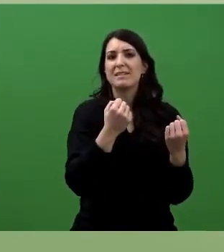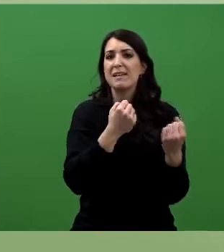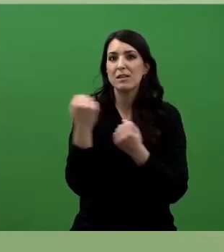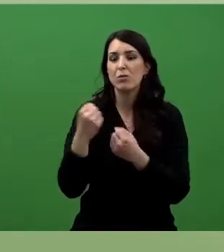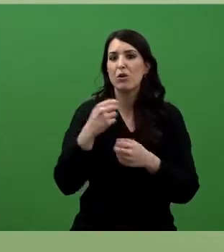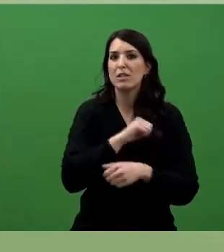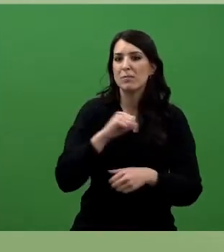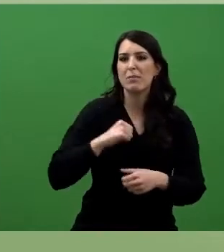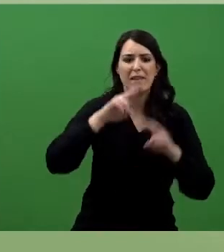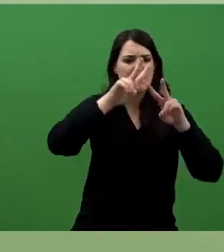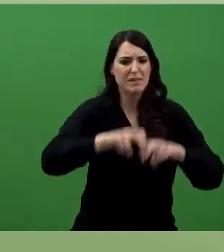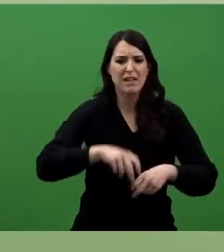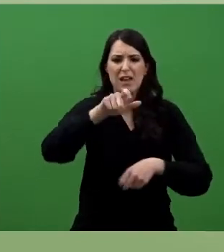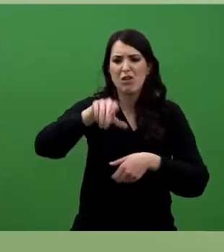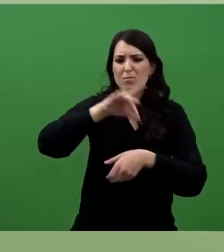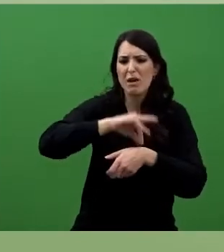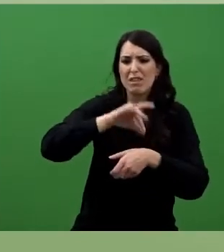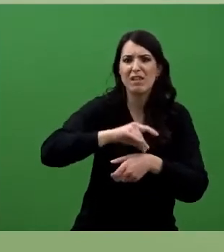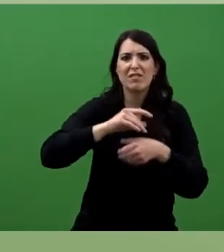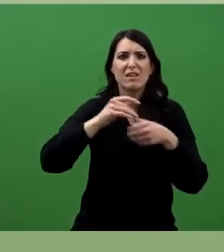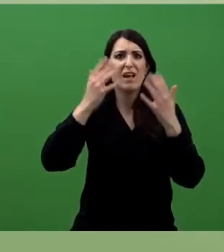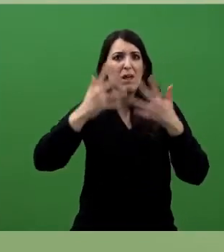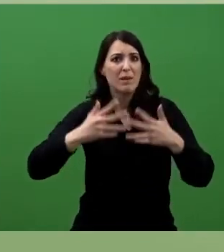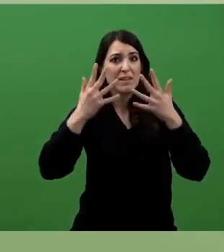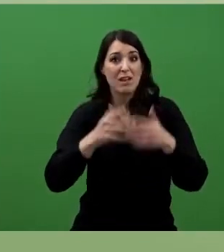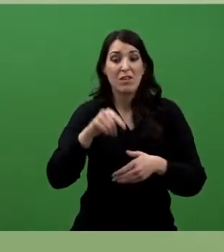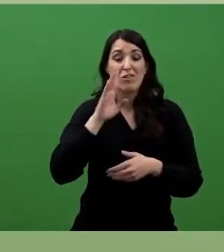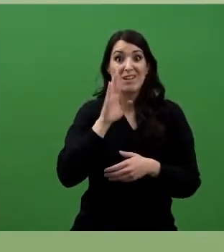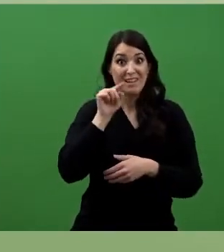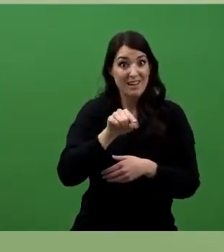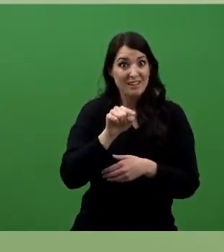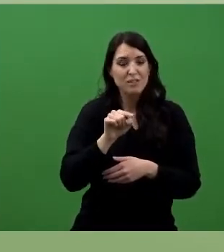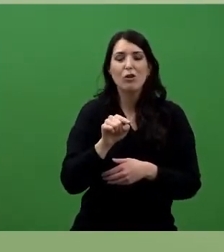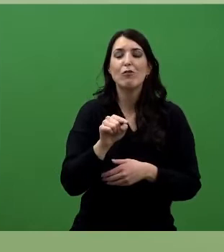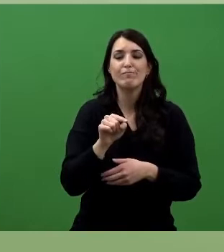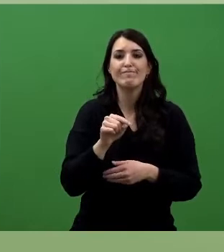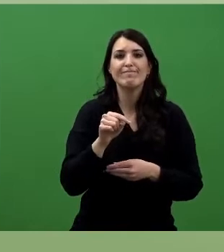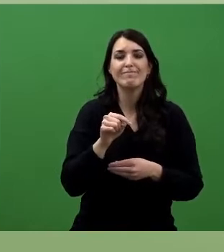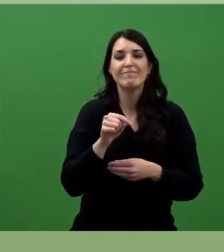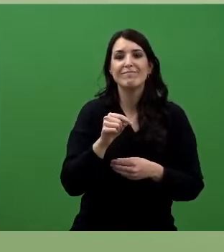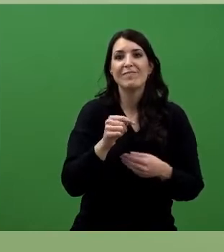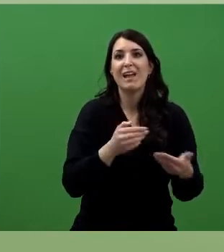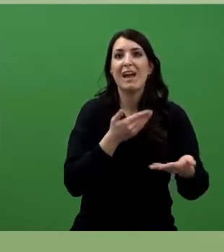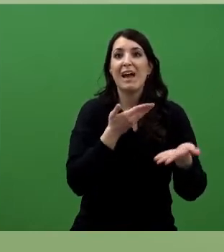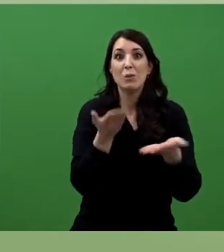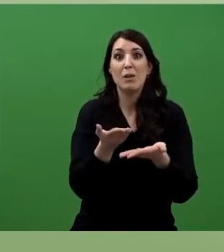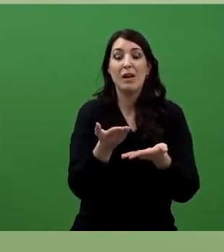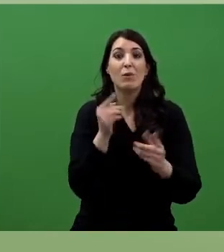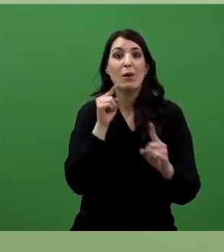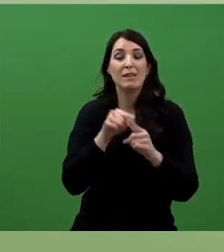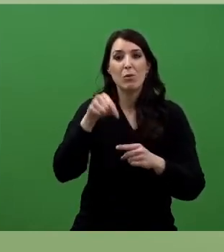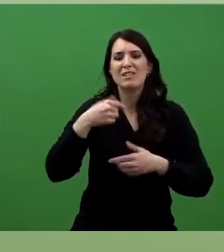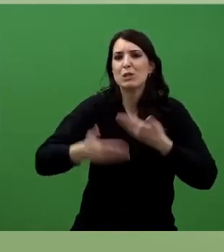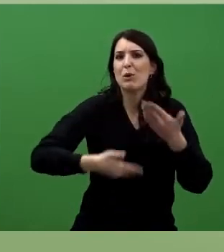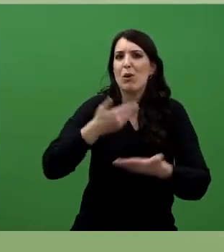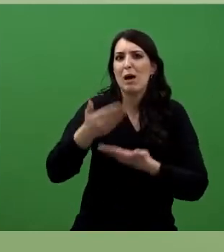investigación, pacientes, administraciones, y creo que esto realmente es lo que está haciendo que todo avance a un ritmo que